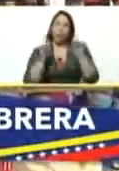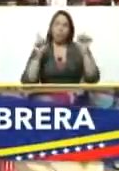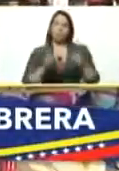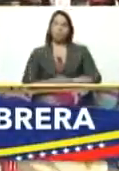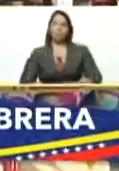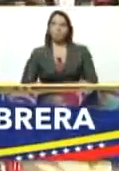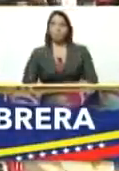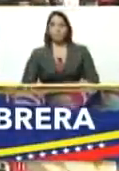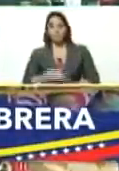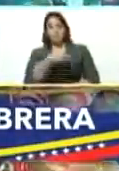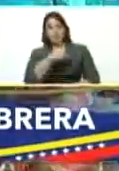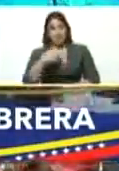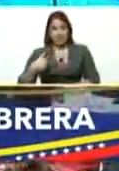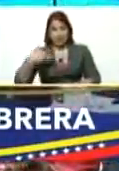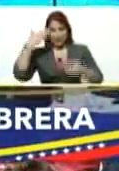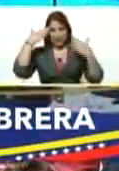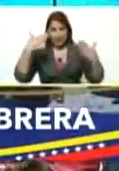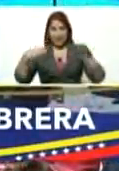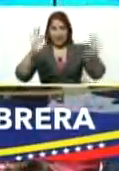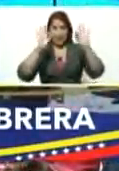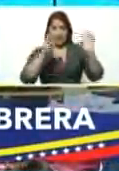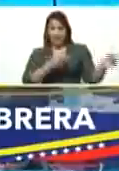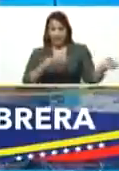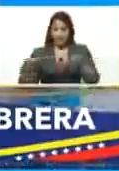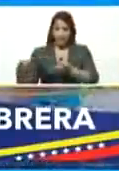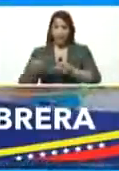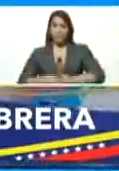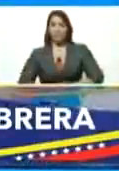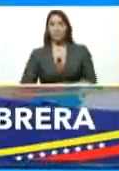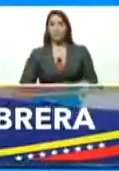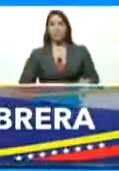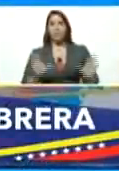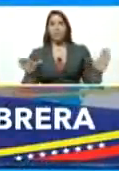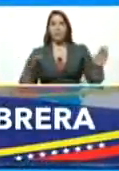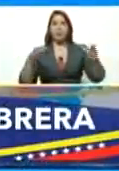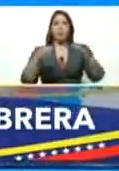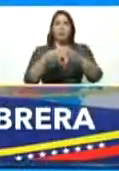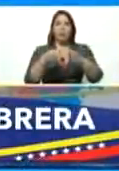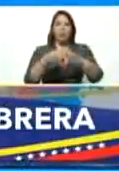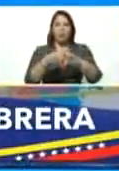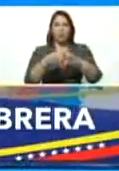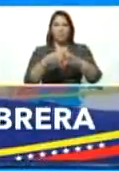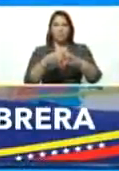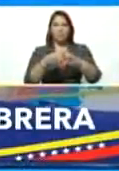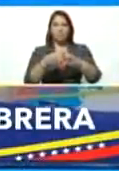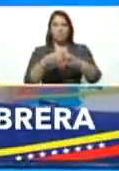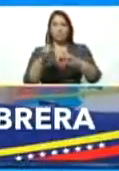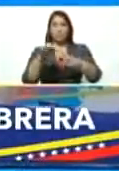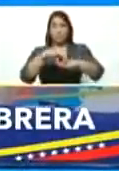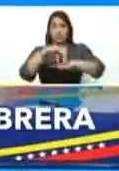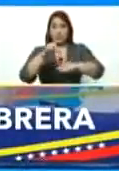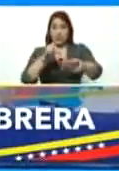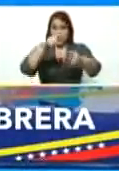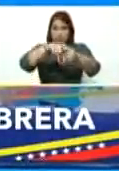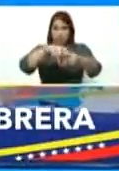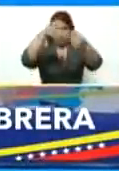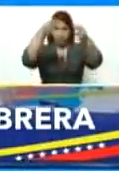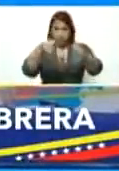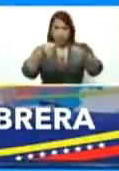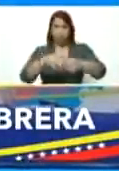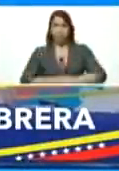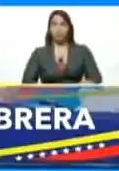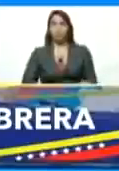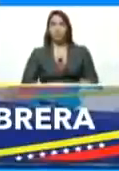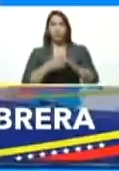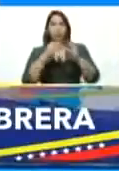quiero saludar a invitado especialmente esta reunión esta jornada y los dejo incorporados de manera permanente en